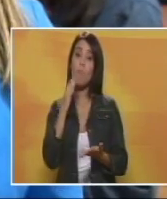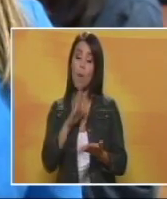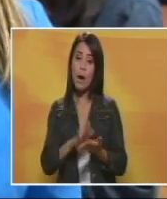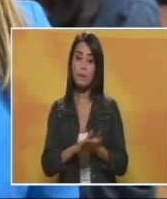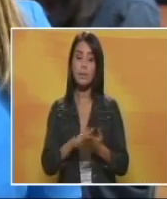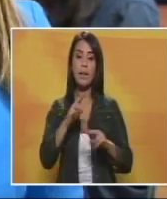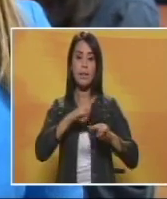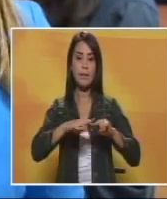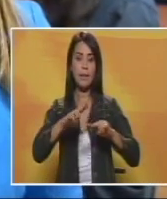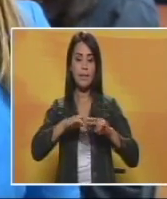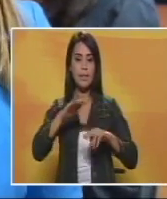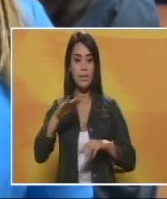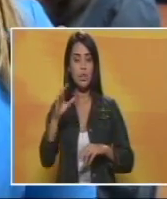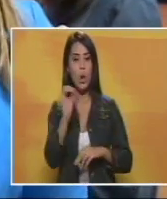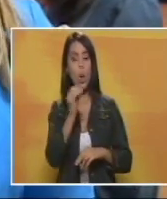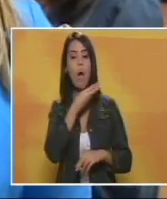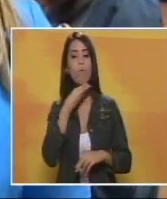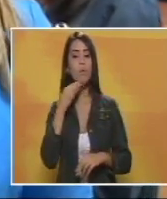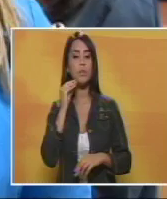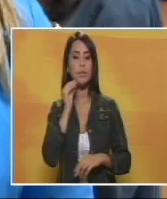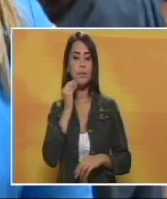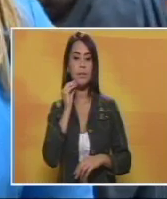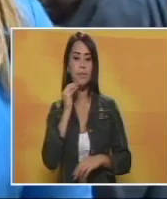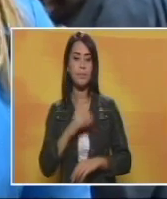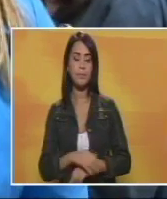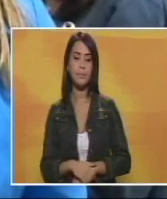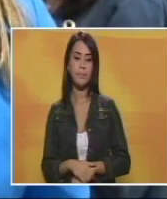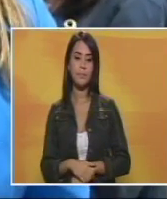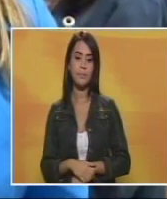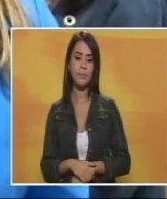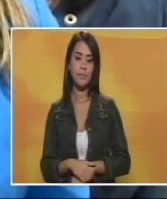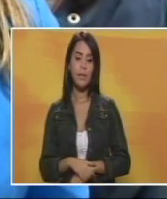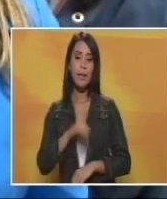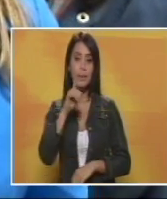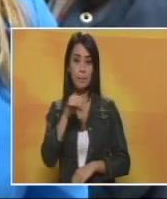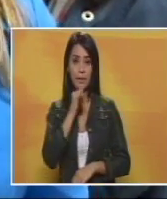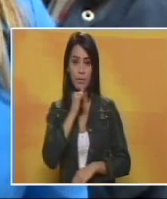de niños o adolescentes según este método. Además, se